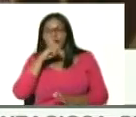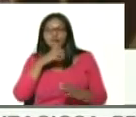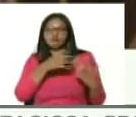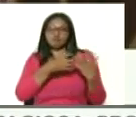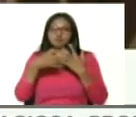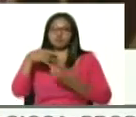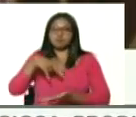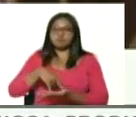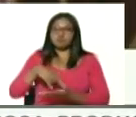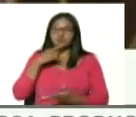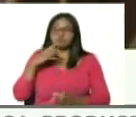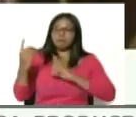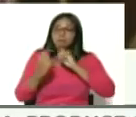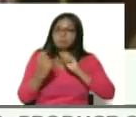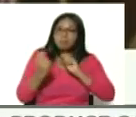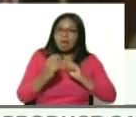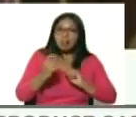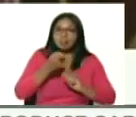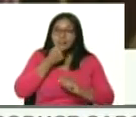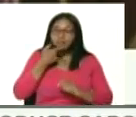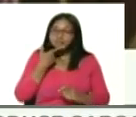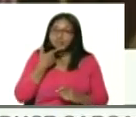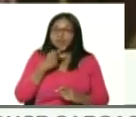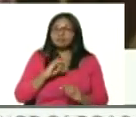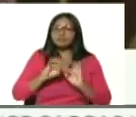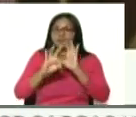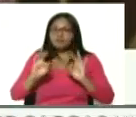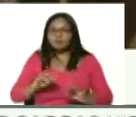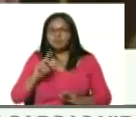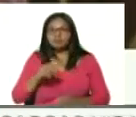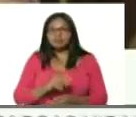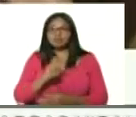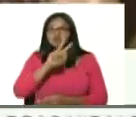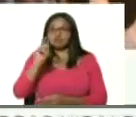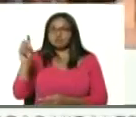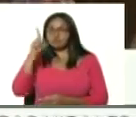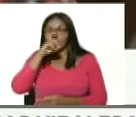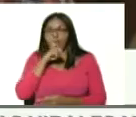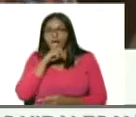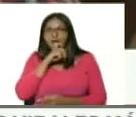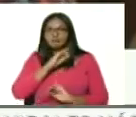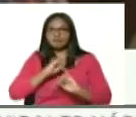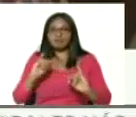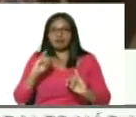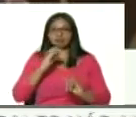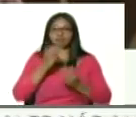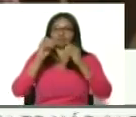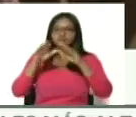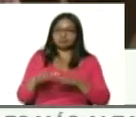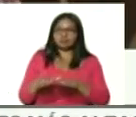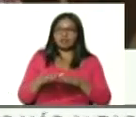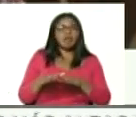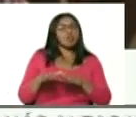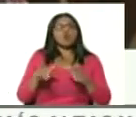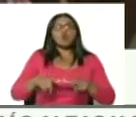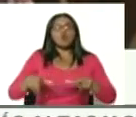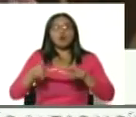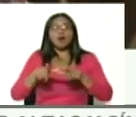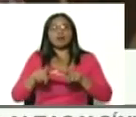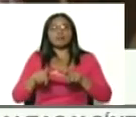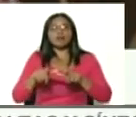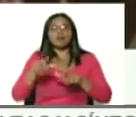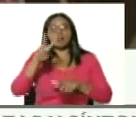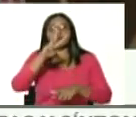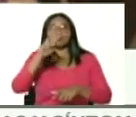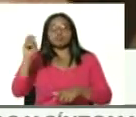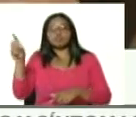bonita, presidente. Hemos insistido en que este bicentenario no puede quedar solamente en los actos formales que hagamos en el campo de Carabobo, sino